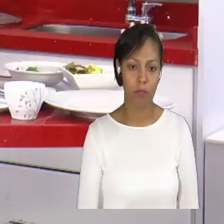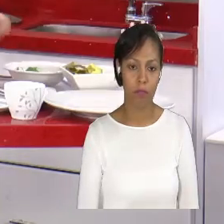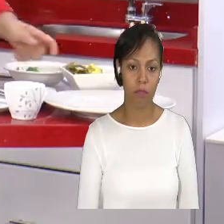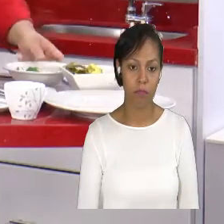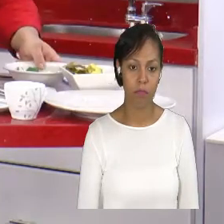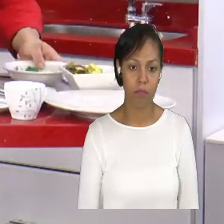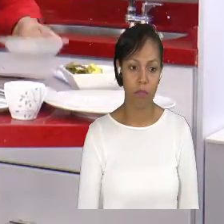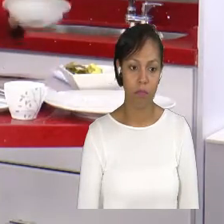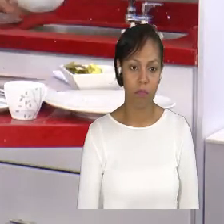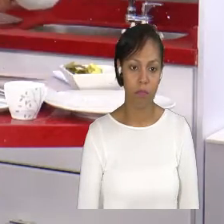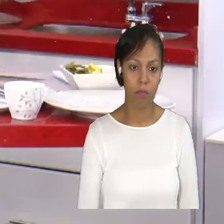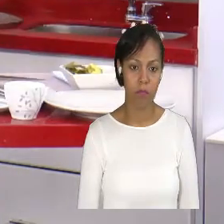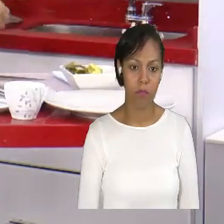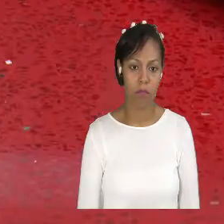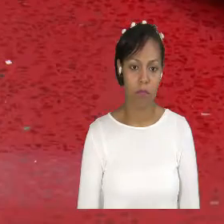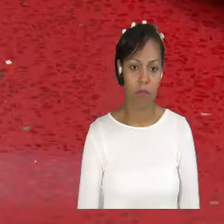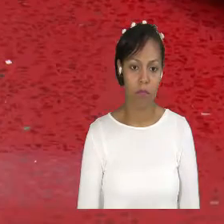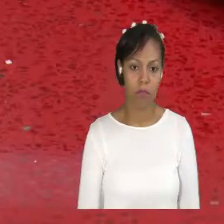nos pique.